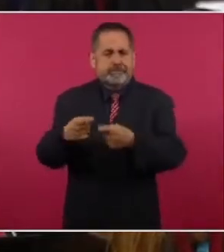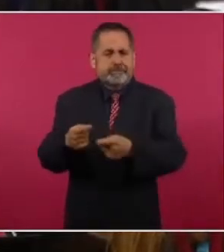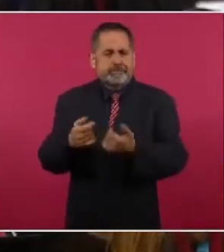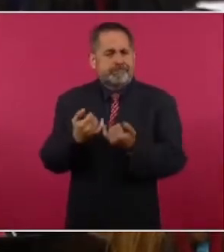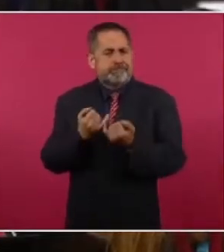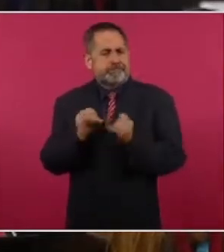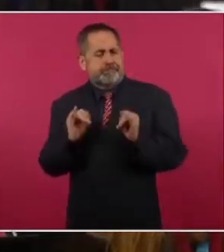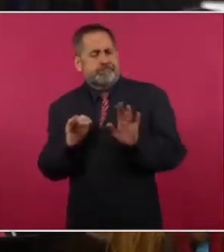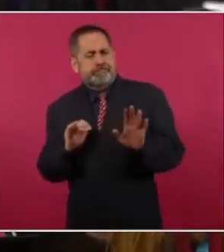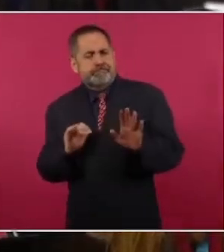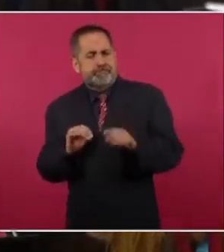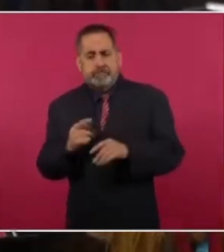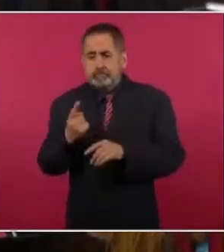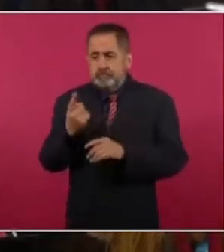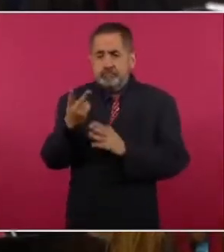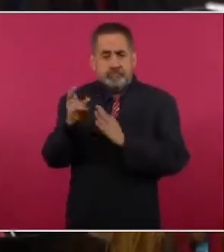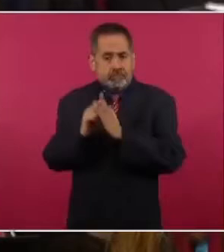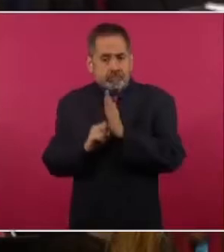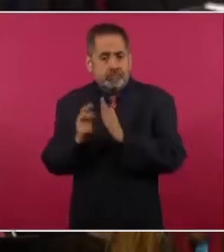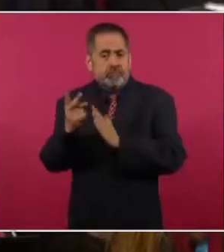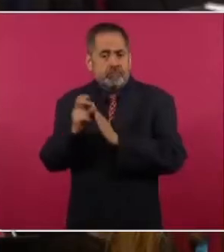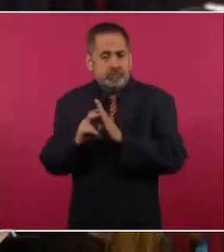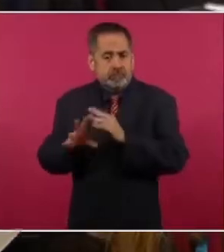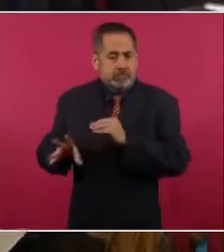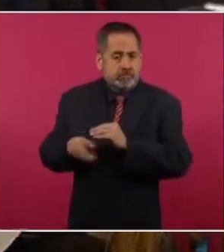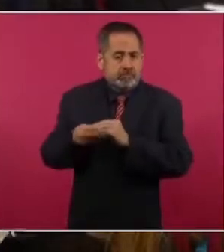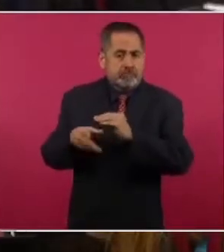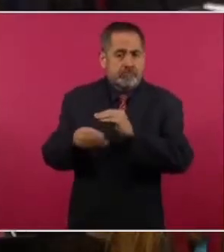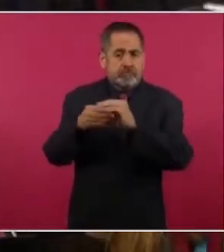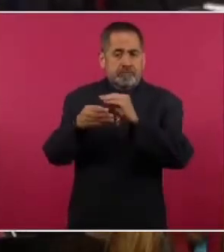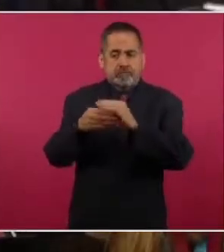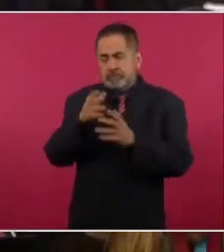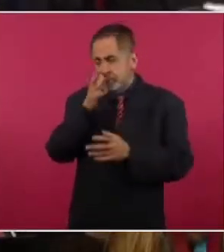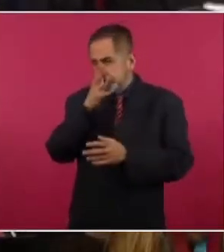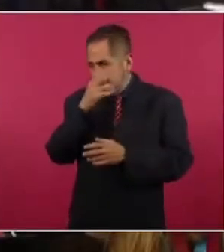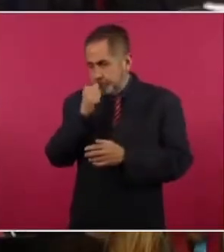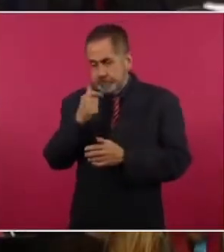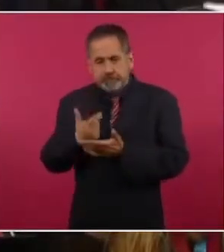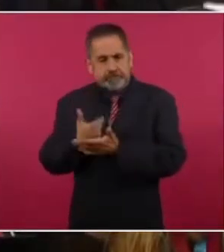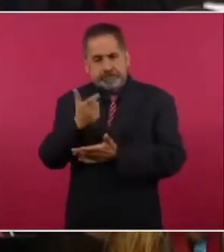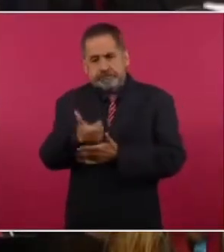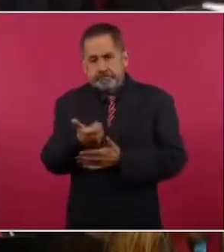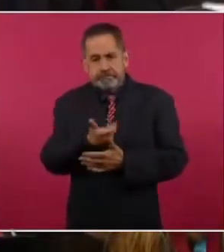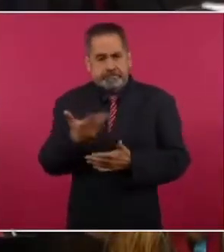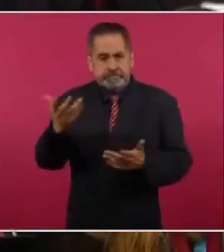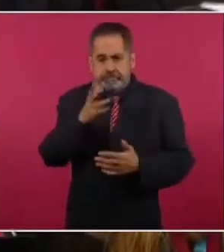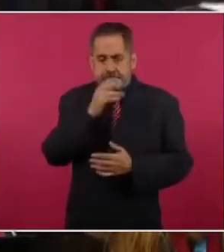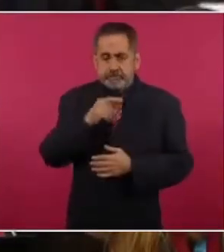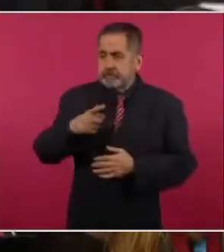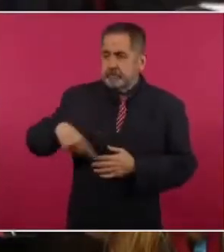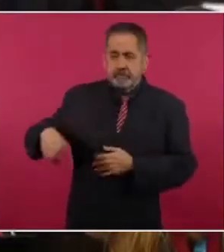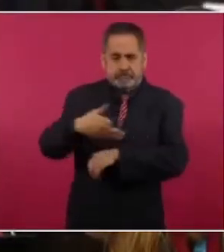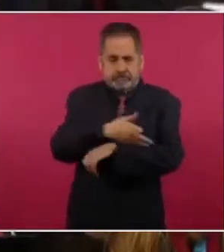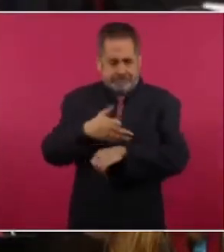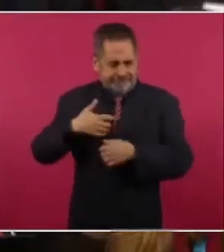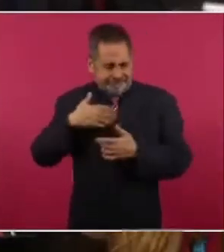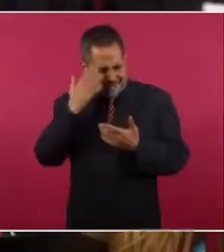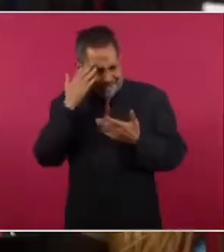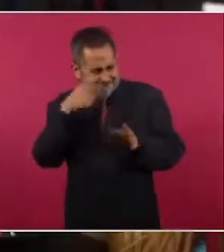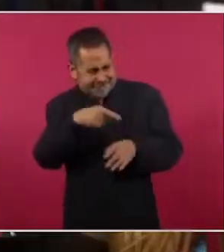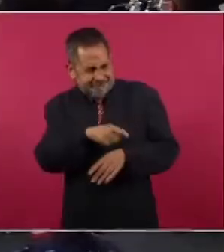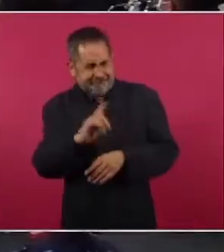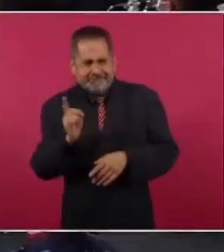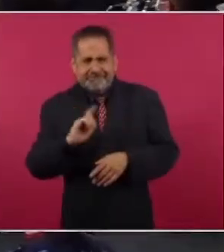cada bimestre se ha ido acumulando hasta llegar a deudas impagables. Lógicamente, las familias no reconocen dichas